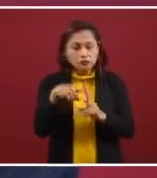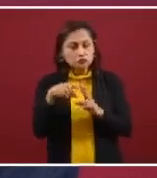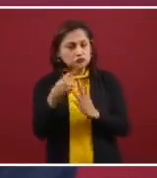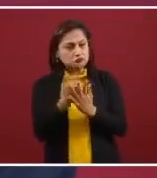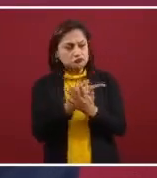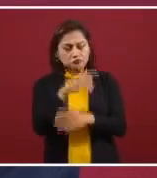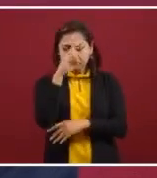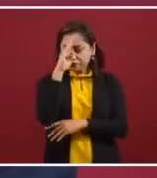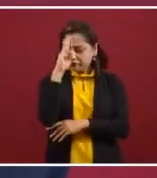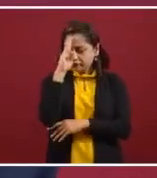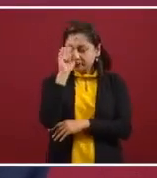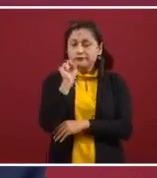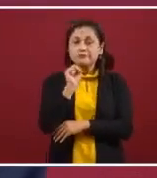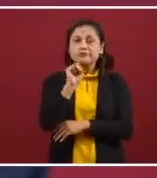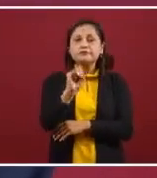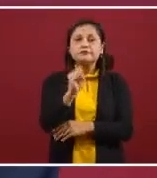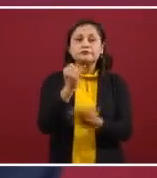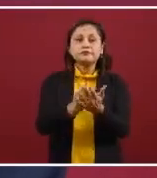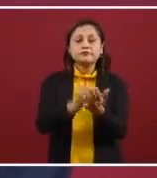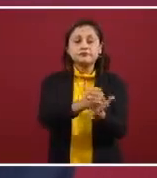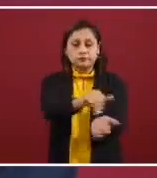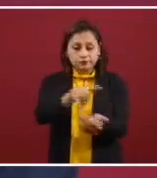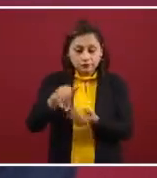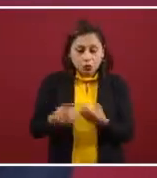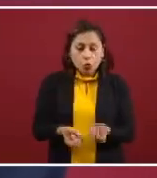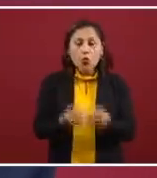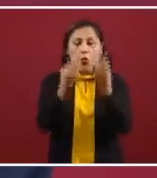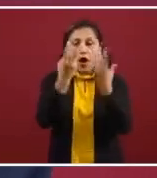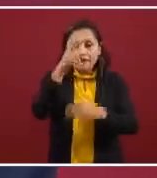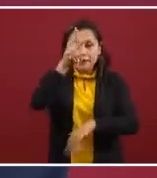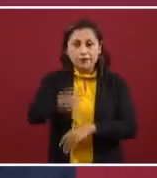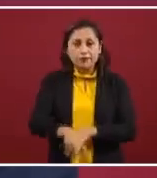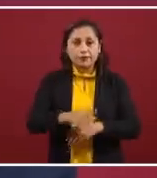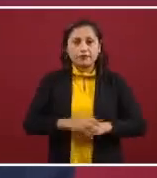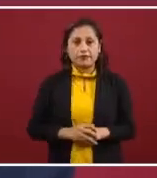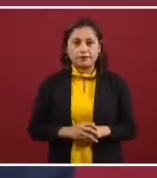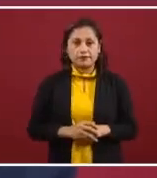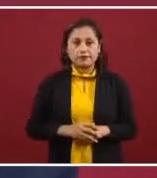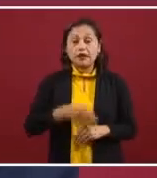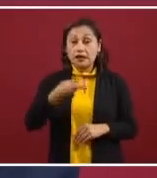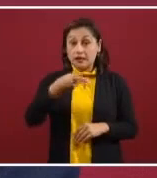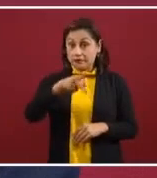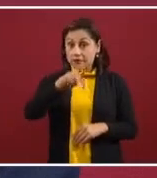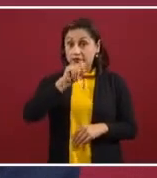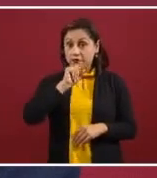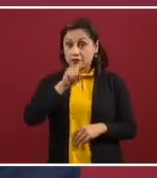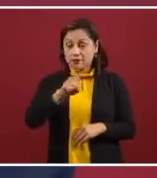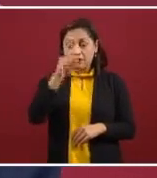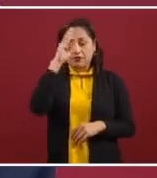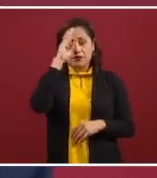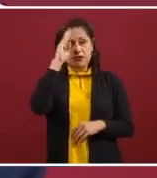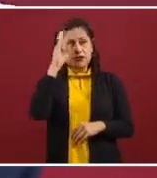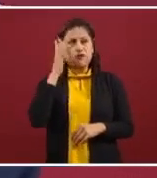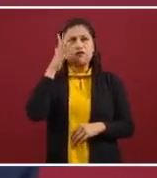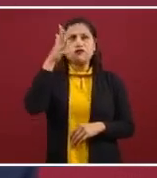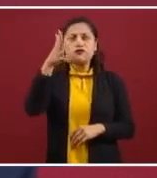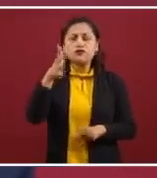Ser muy realistas, incluso hasta precavidos. Es decir,